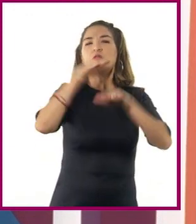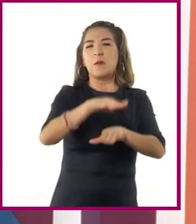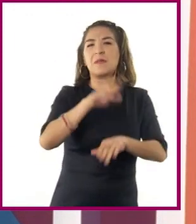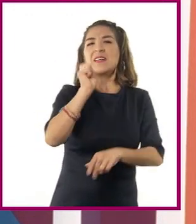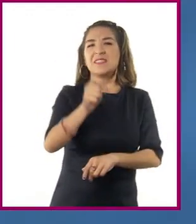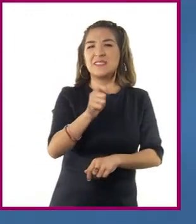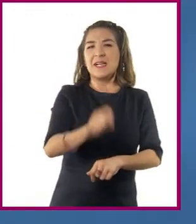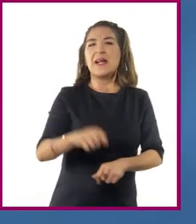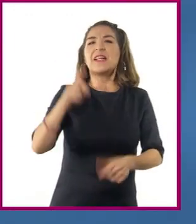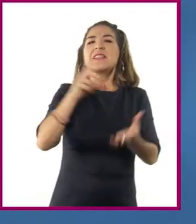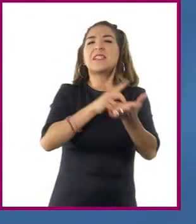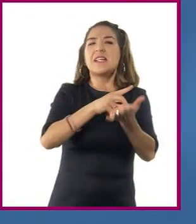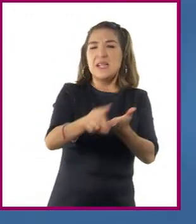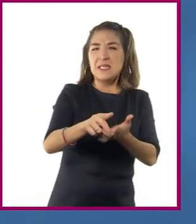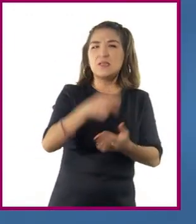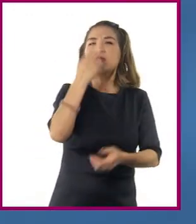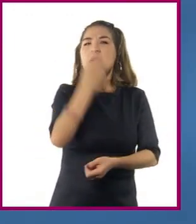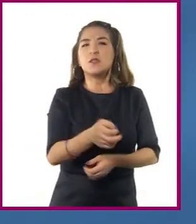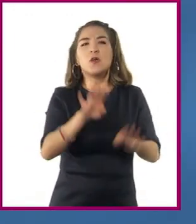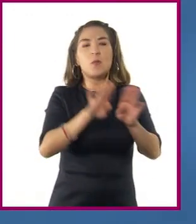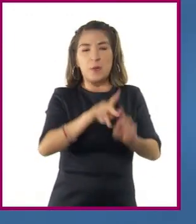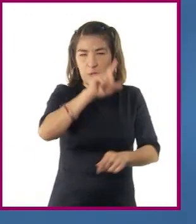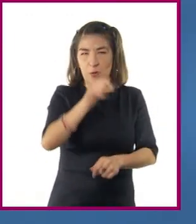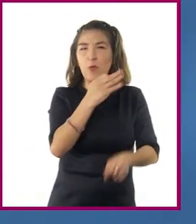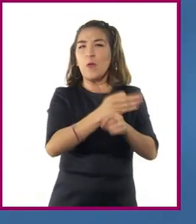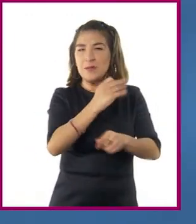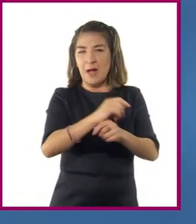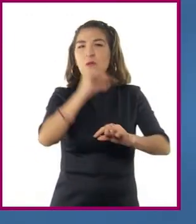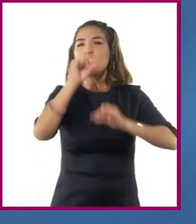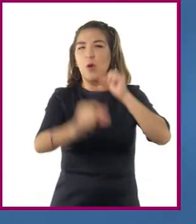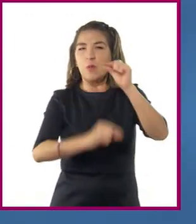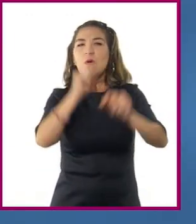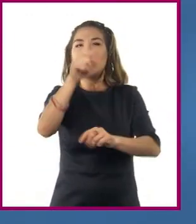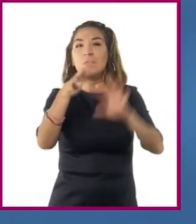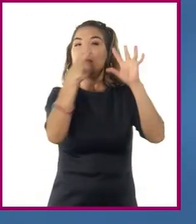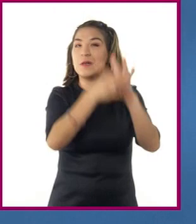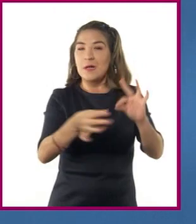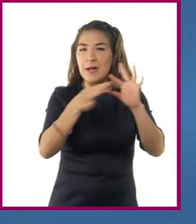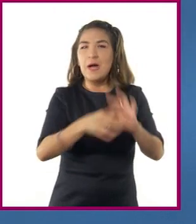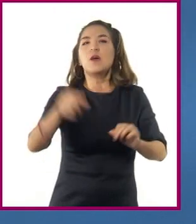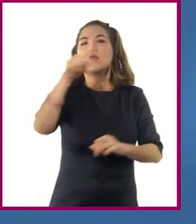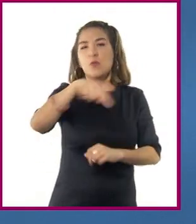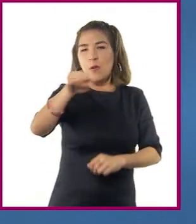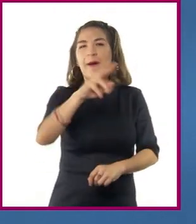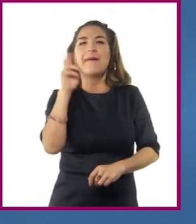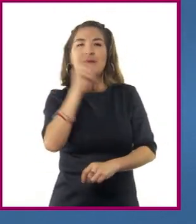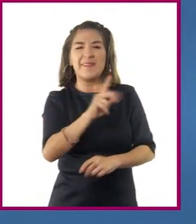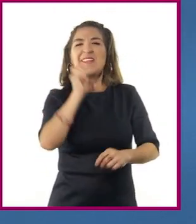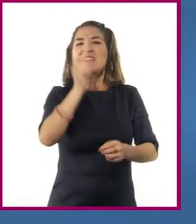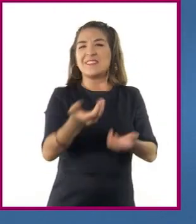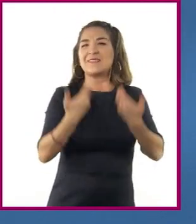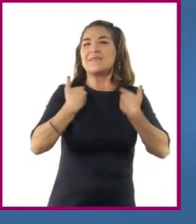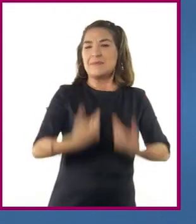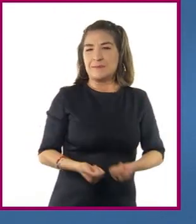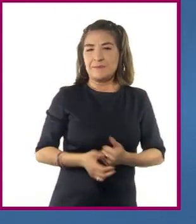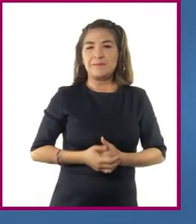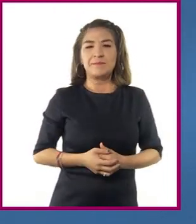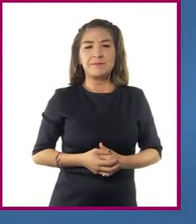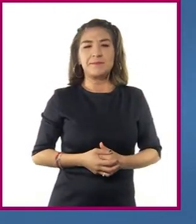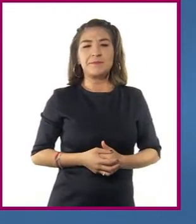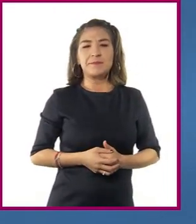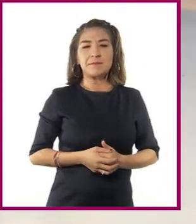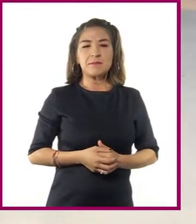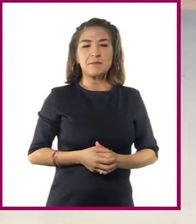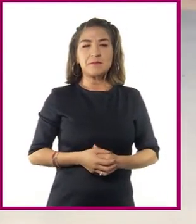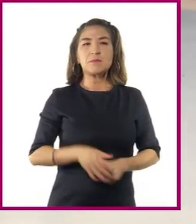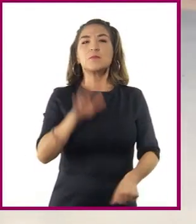por ello que poco a poco lograremos entender su significado en el transcurso de esta interesante plática.